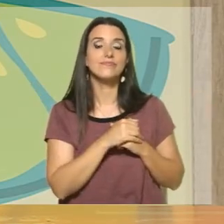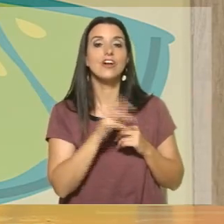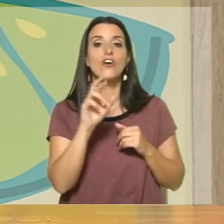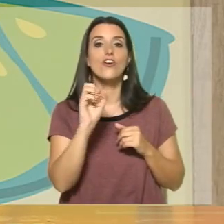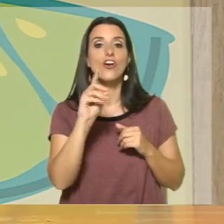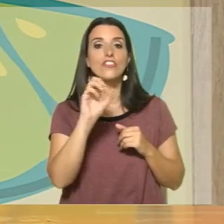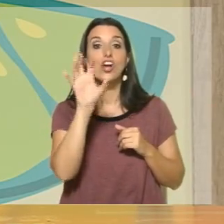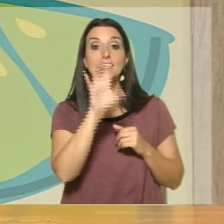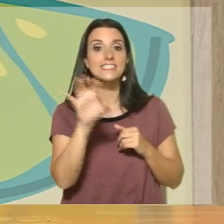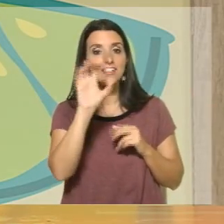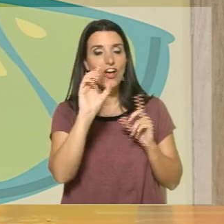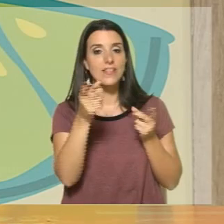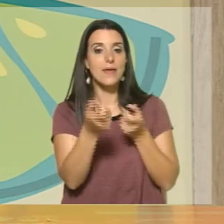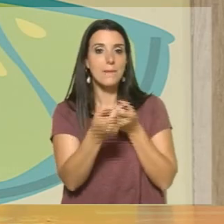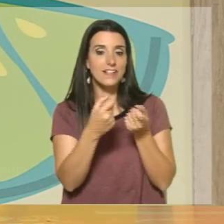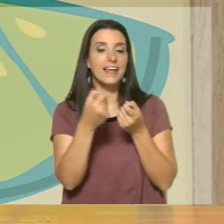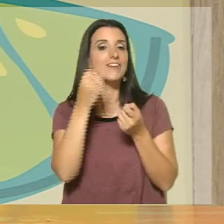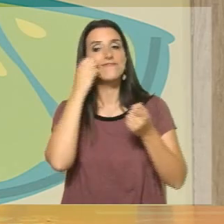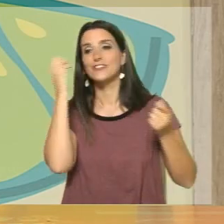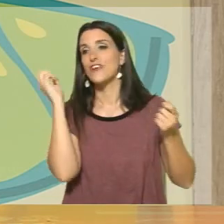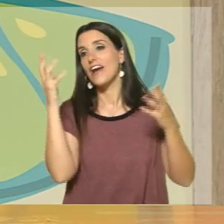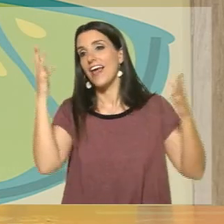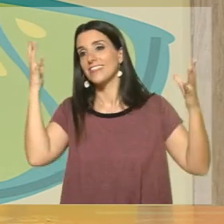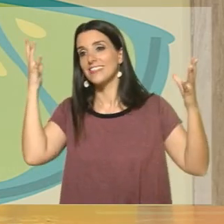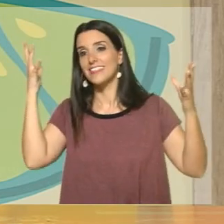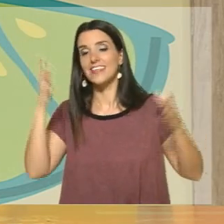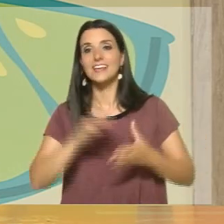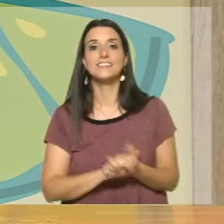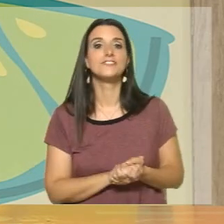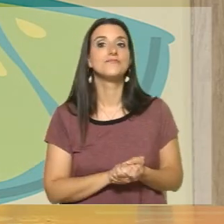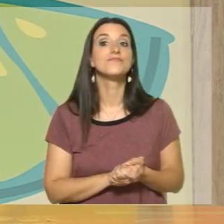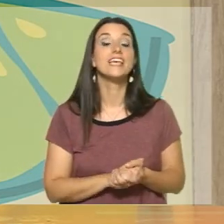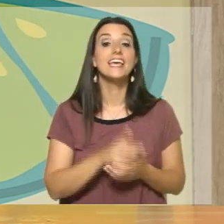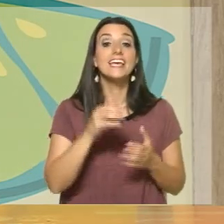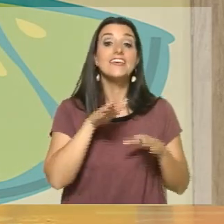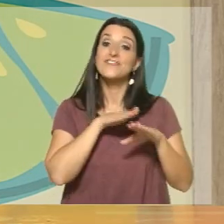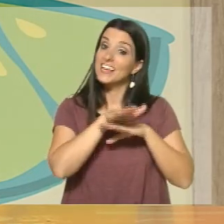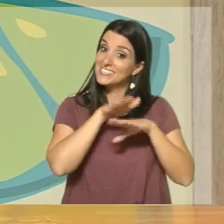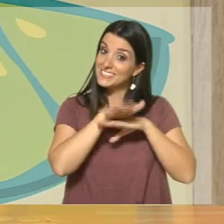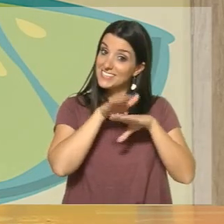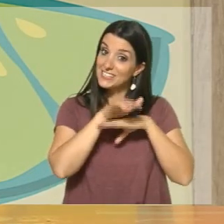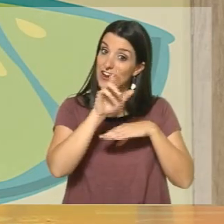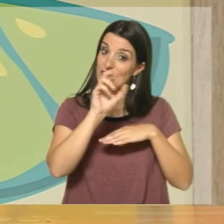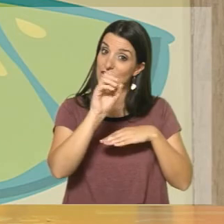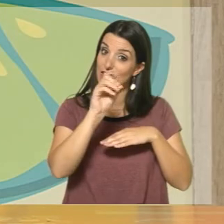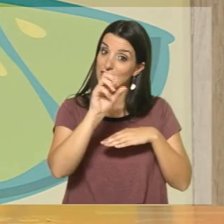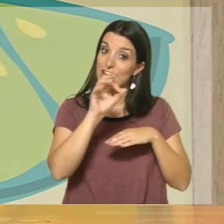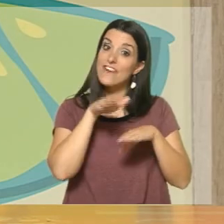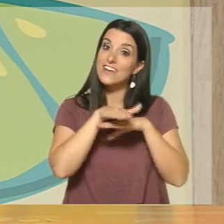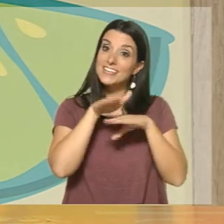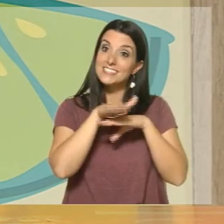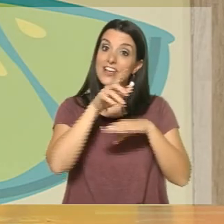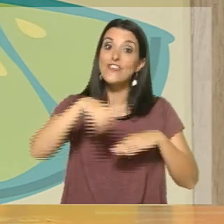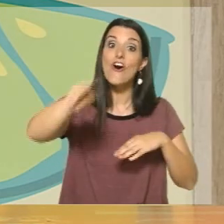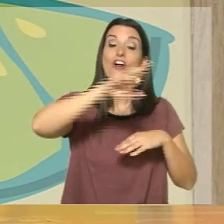Rodrigo del Cerro también nos está escribiendo, le mandamos un beso grande. Felicitaciones. Y felicitaciones a Rodrigo, claro. Y a todo